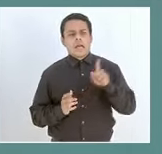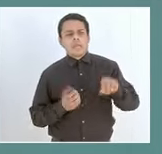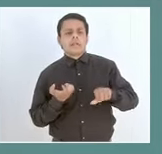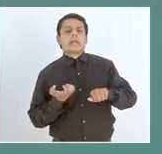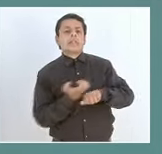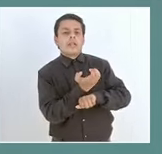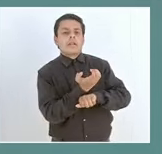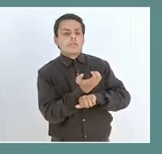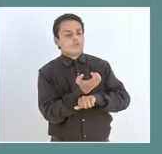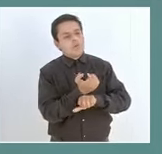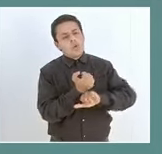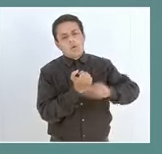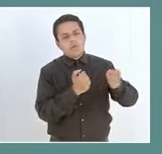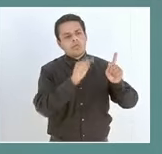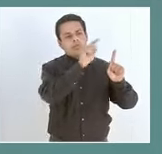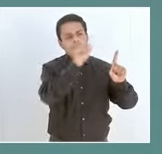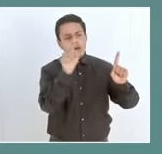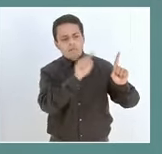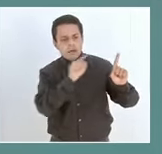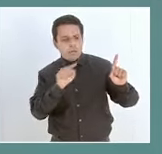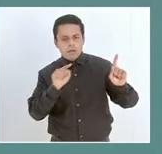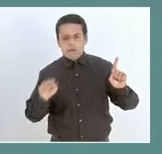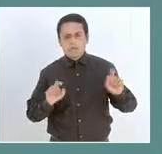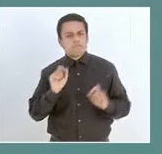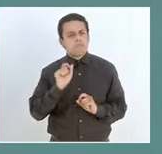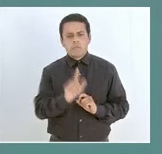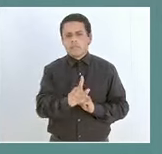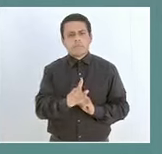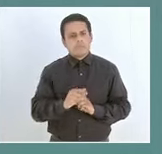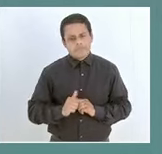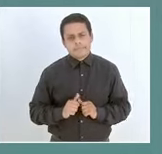estados. Se hace lo mismo.